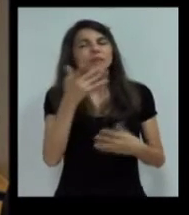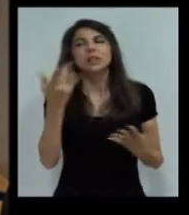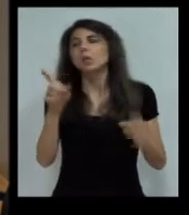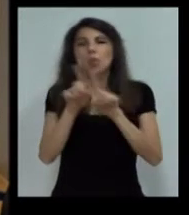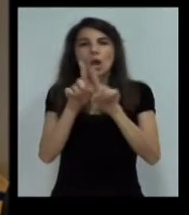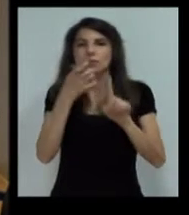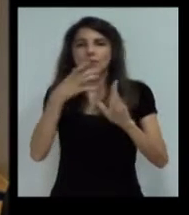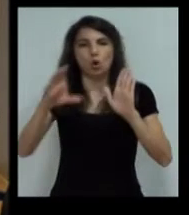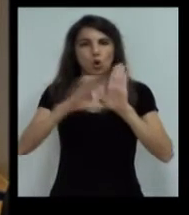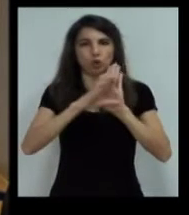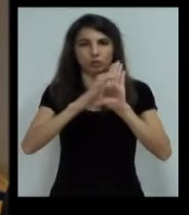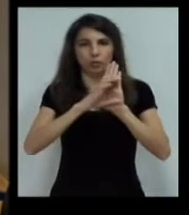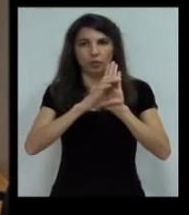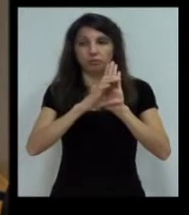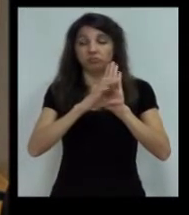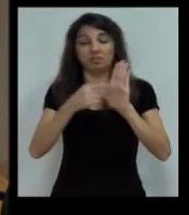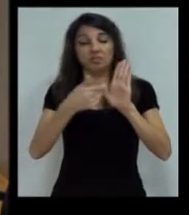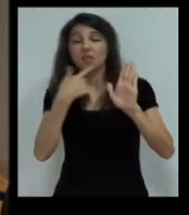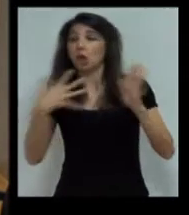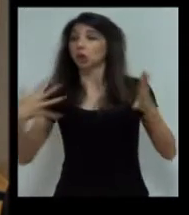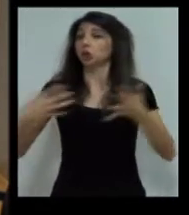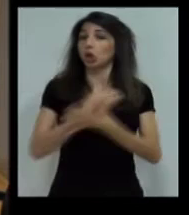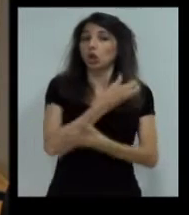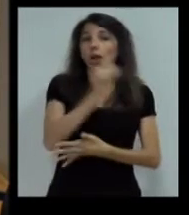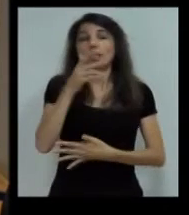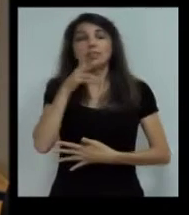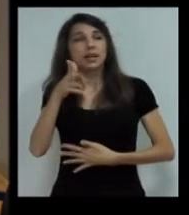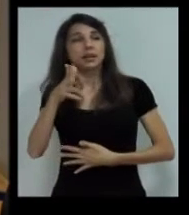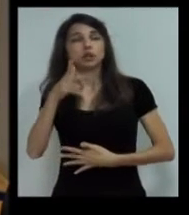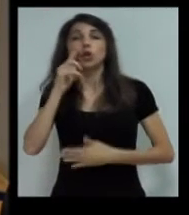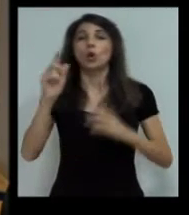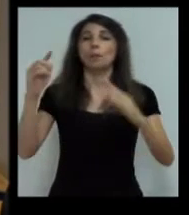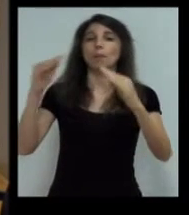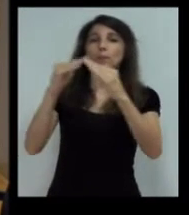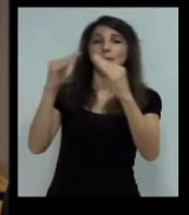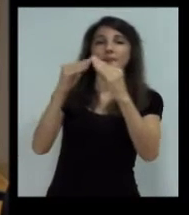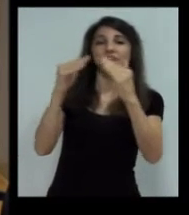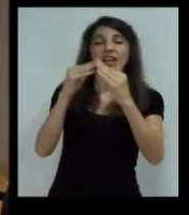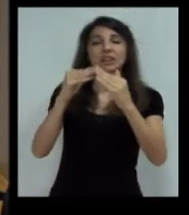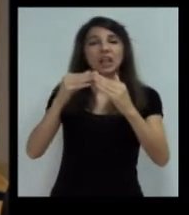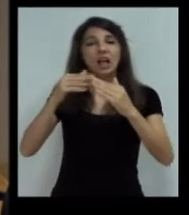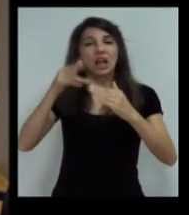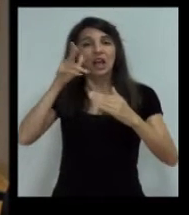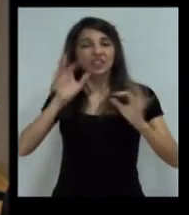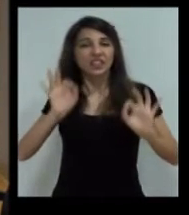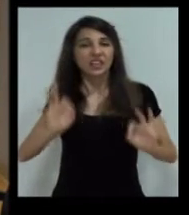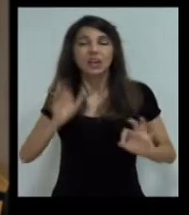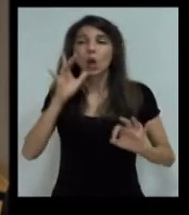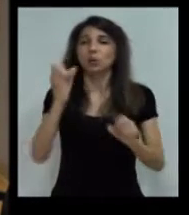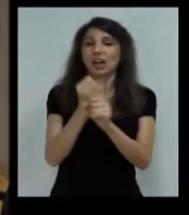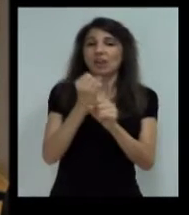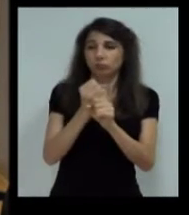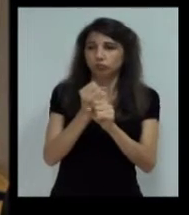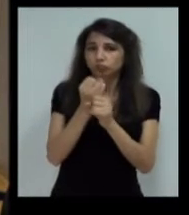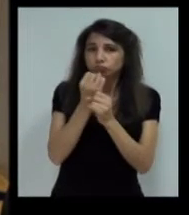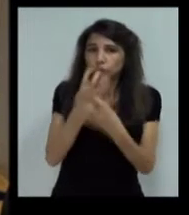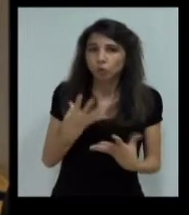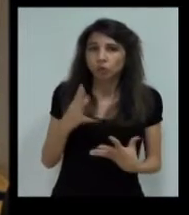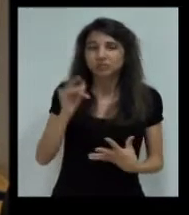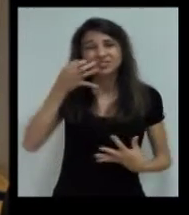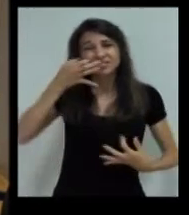Constitución, cuando se dice que todo el mundo tendrá derecho a una vivienda digna o a un trabajo. Dices, vale, sí, está muy bien, pero no dejan de ser un poco